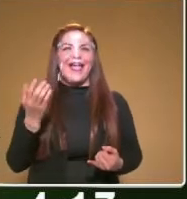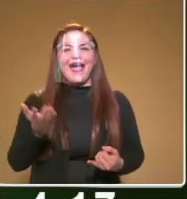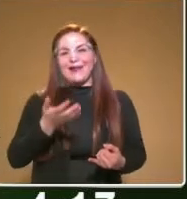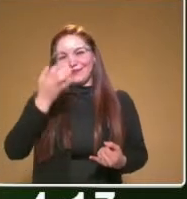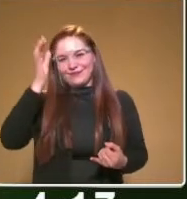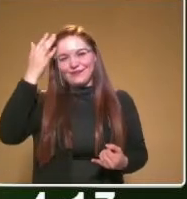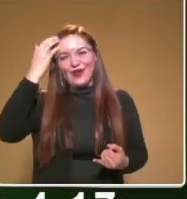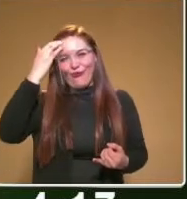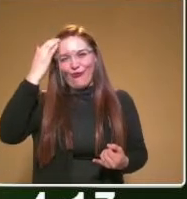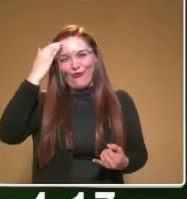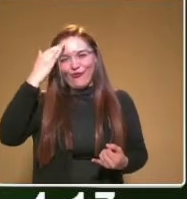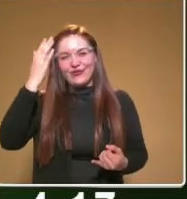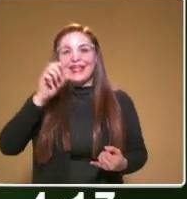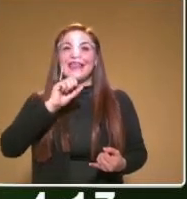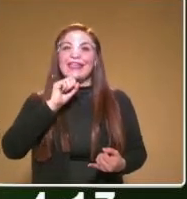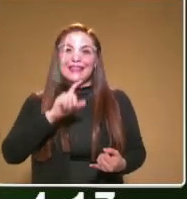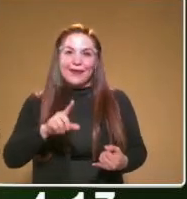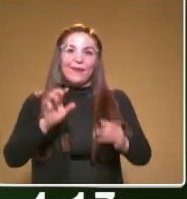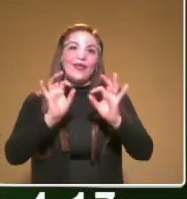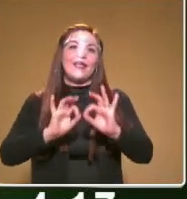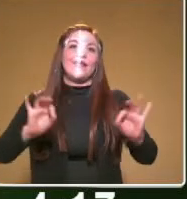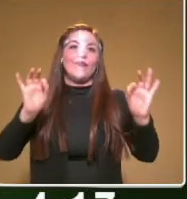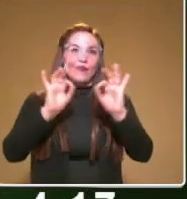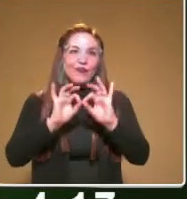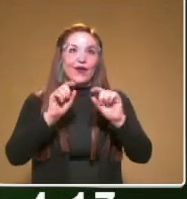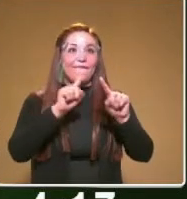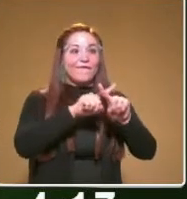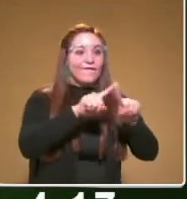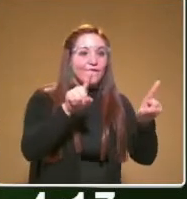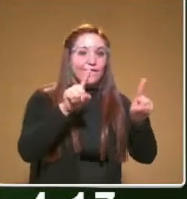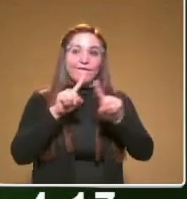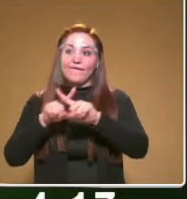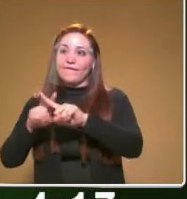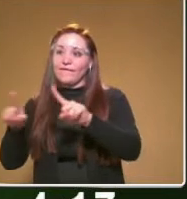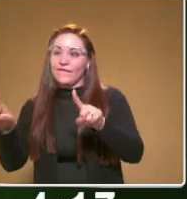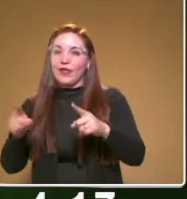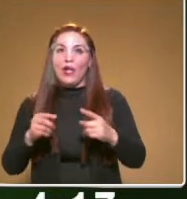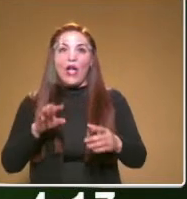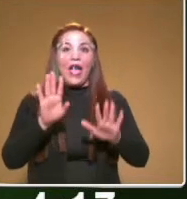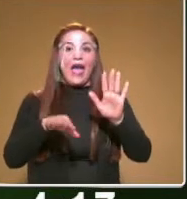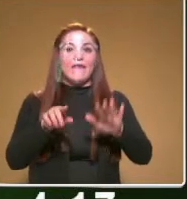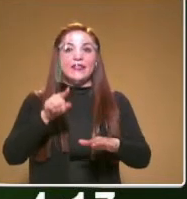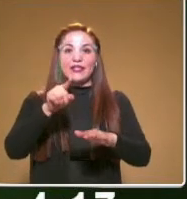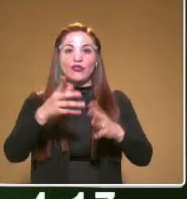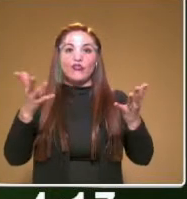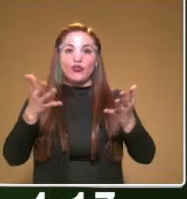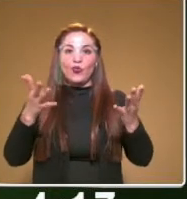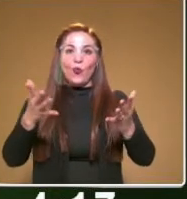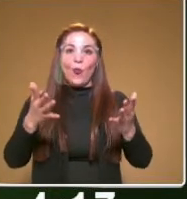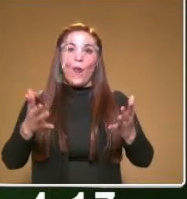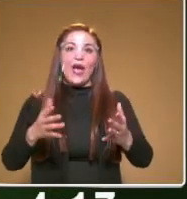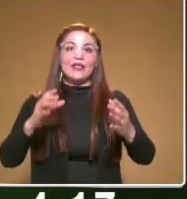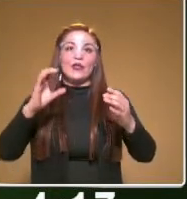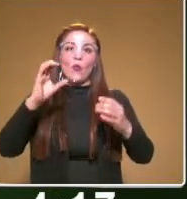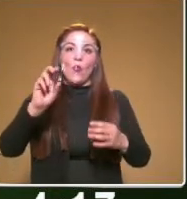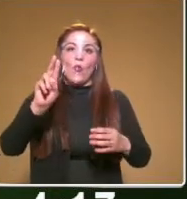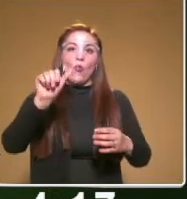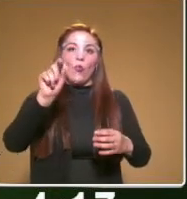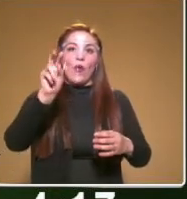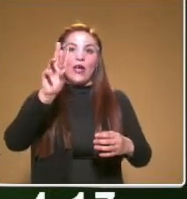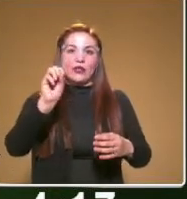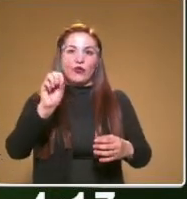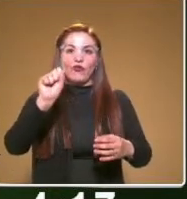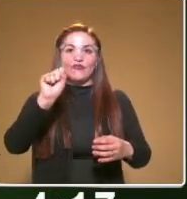aprender a diferenciarlo, porque a veces les pides al alumno, realiza un cuadro sinóptico, un mapa conceptual y hacen el